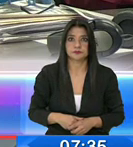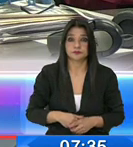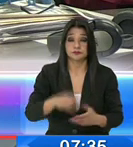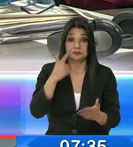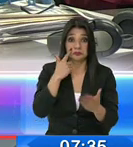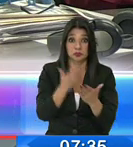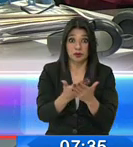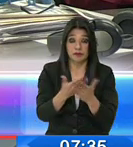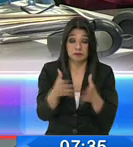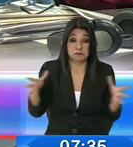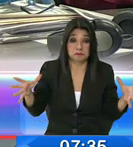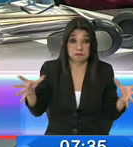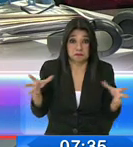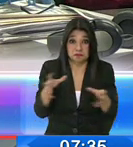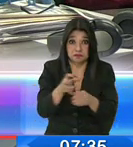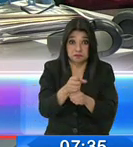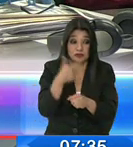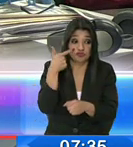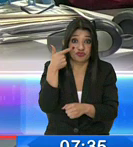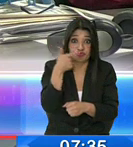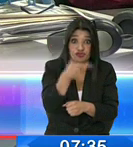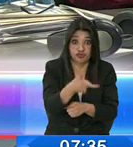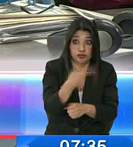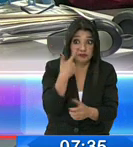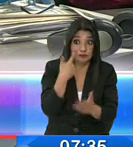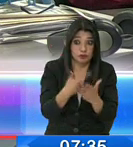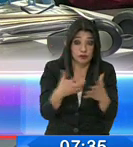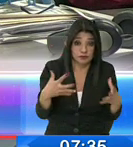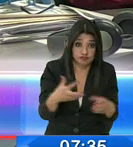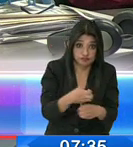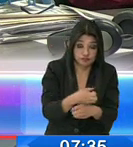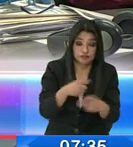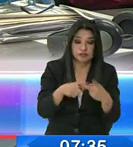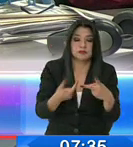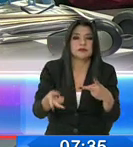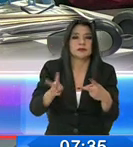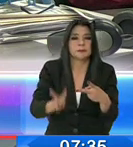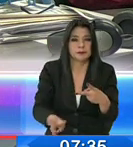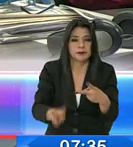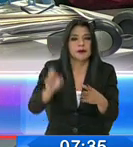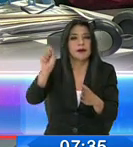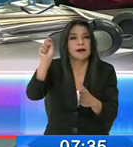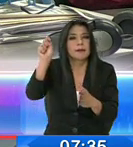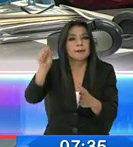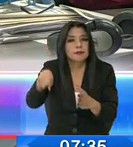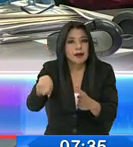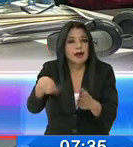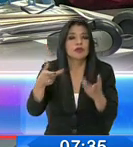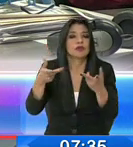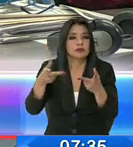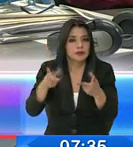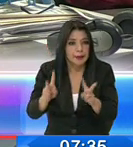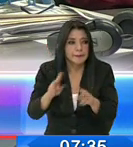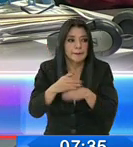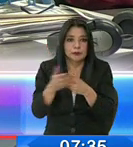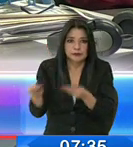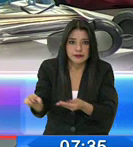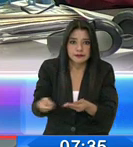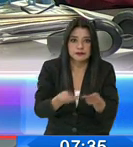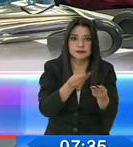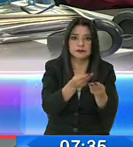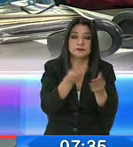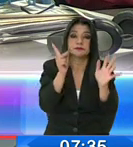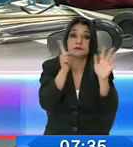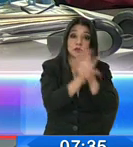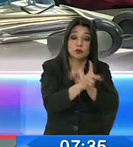por la fiscalía general del estado y en el cual la procuraduría también se basó para presentar su acusación particular es